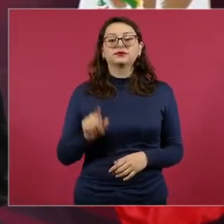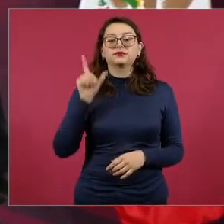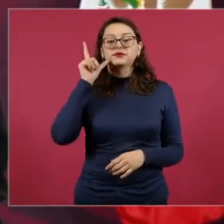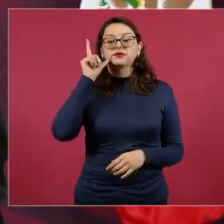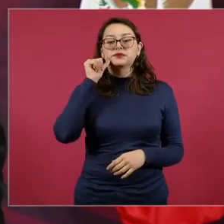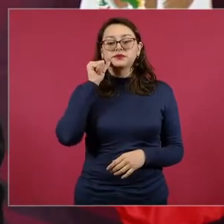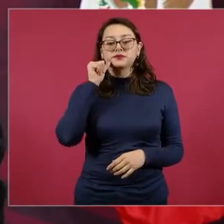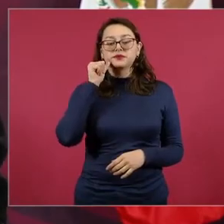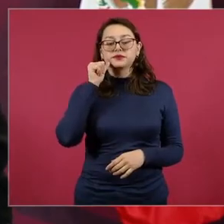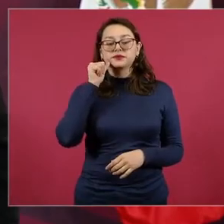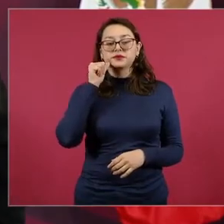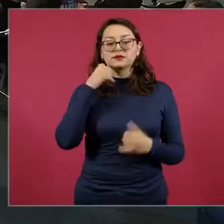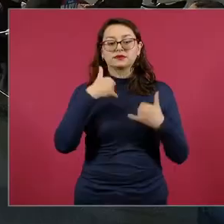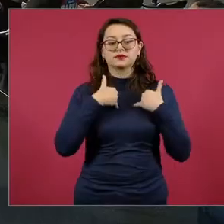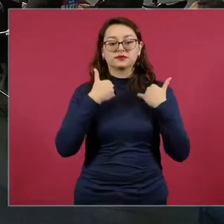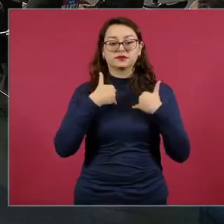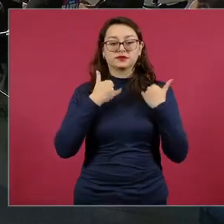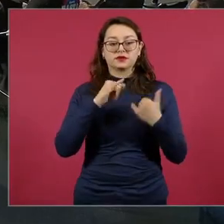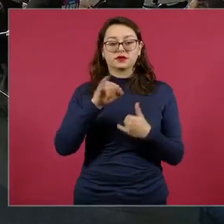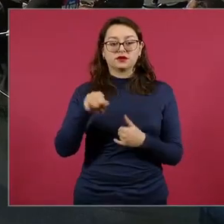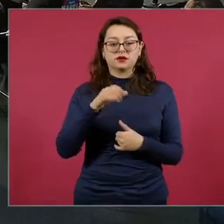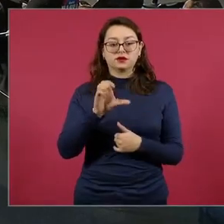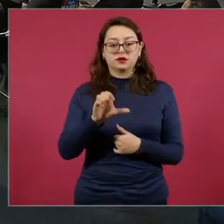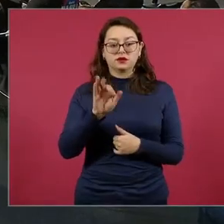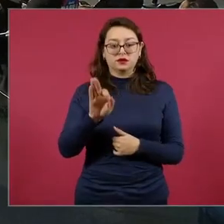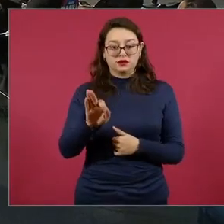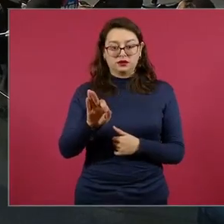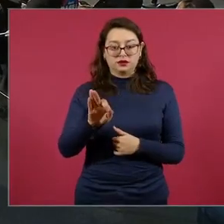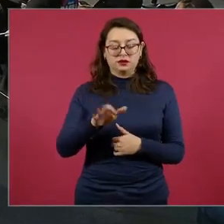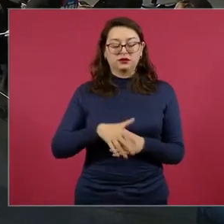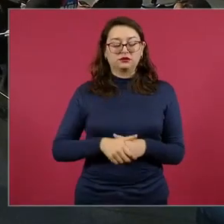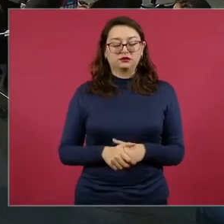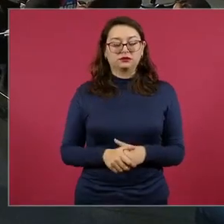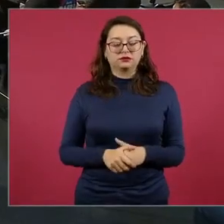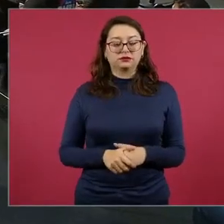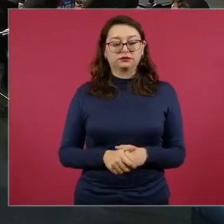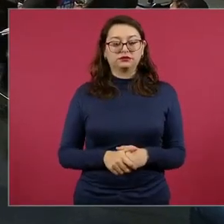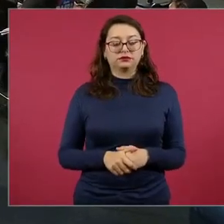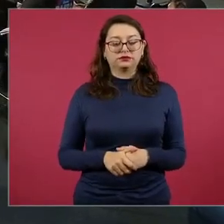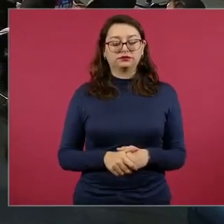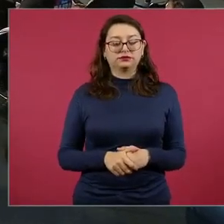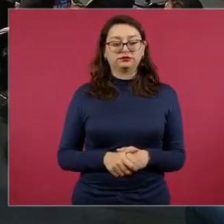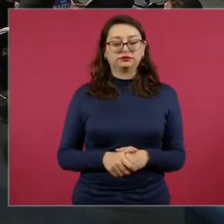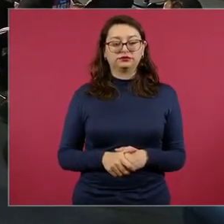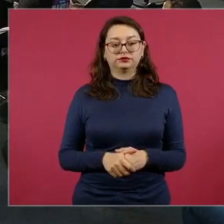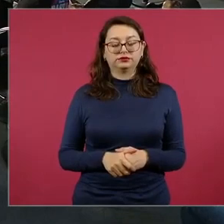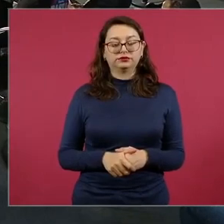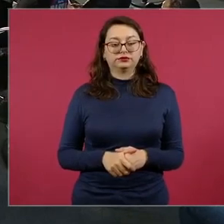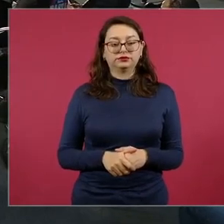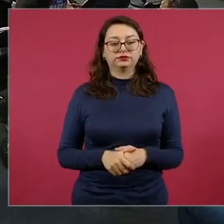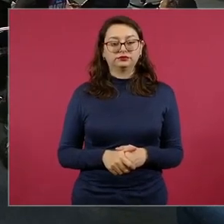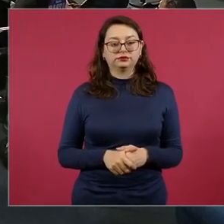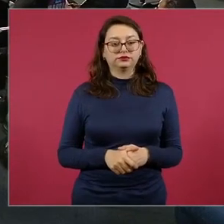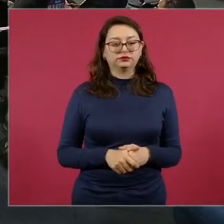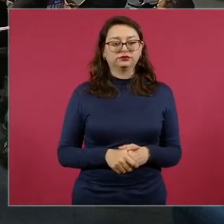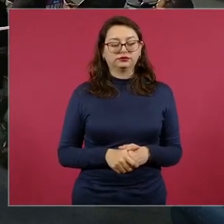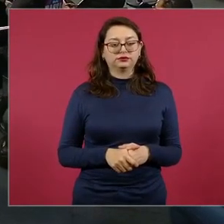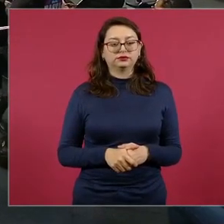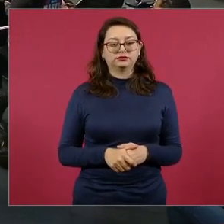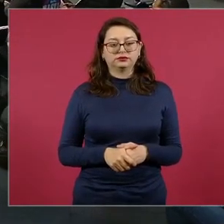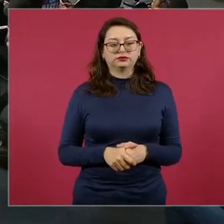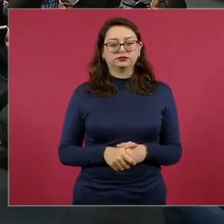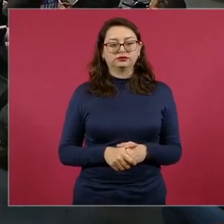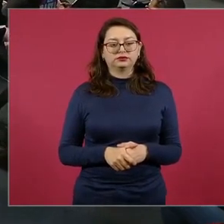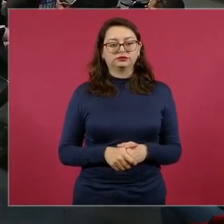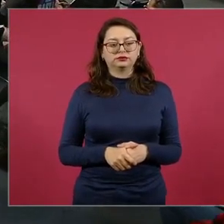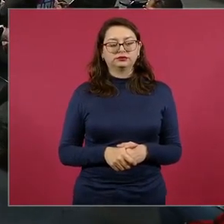Mañana, jóvenes construyendo el futuro. Sembrando Vida son dos pagos en diciembre. En diciembre. El pagame es vencido.